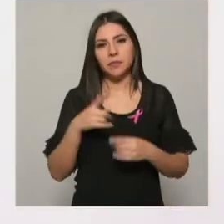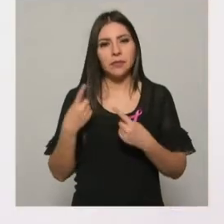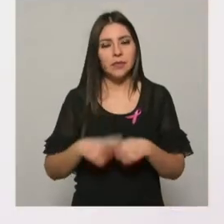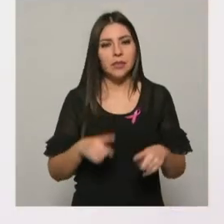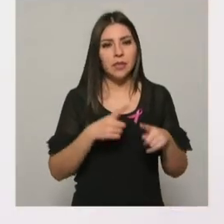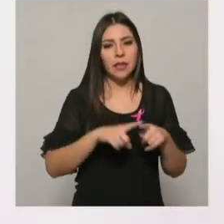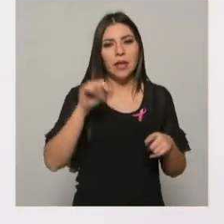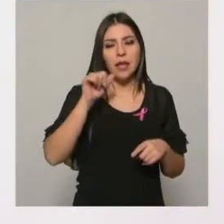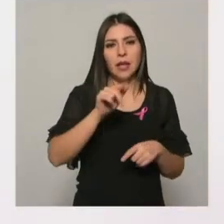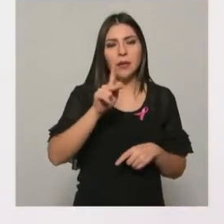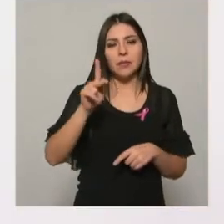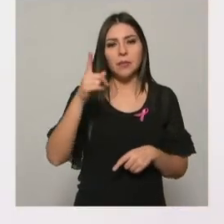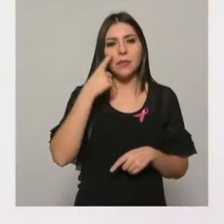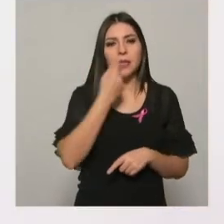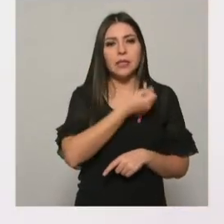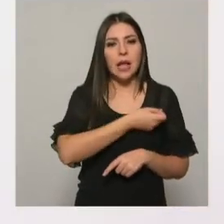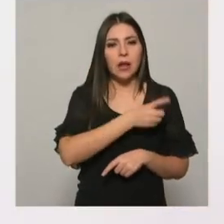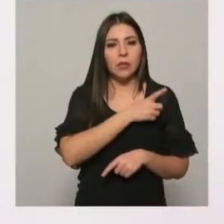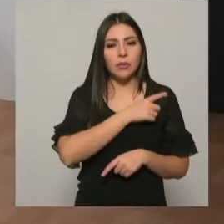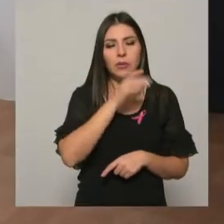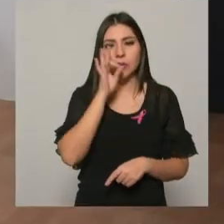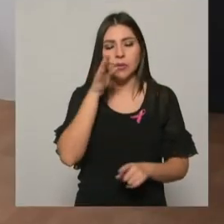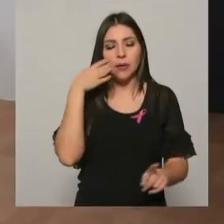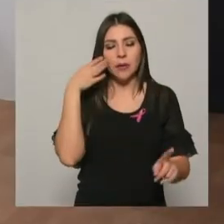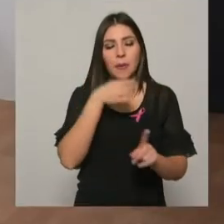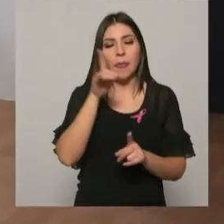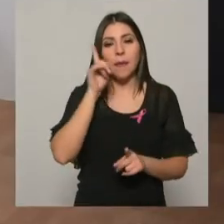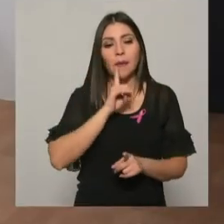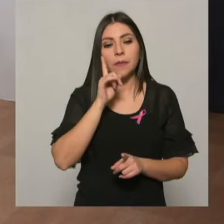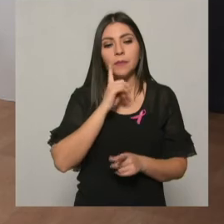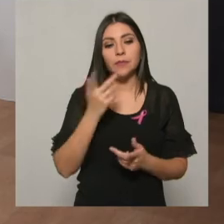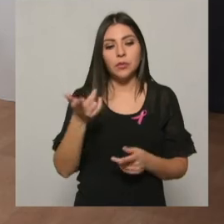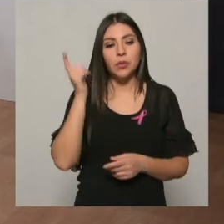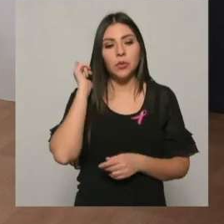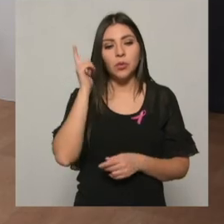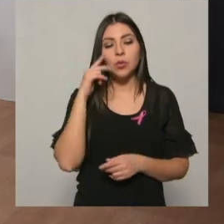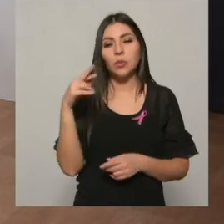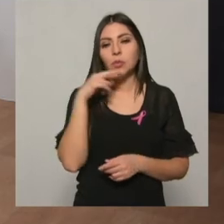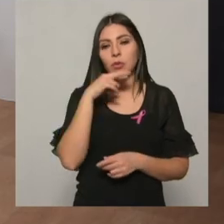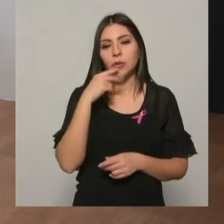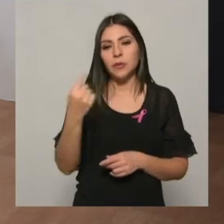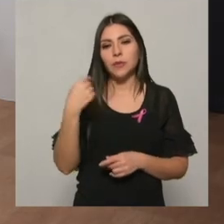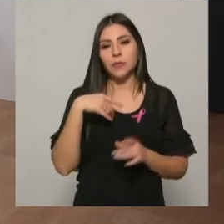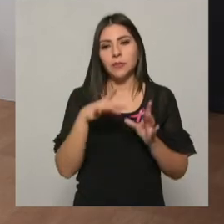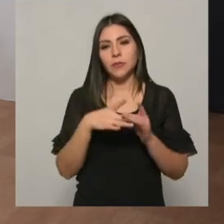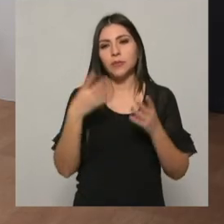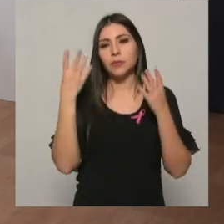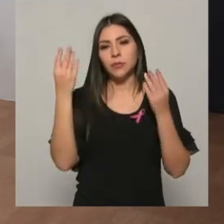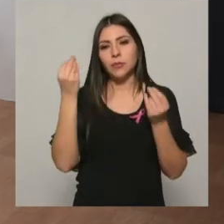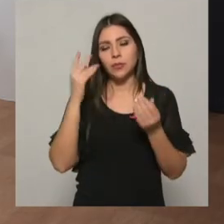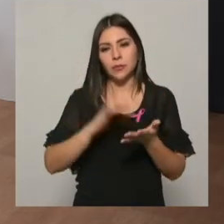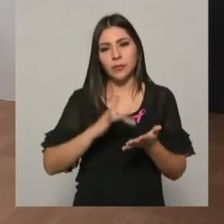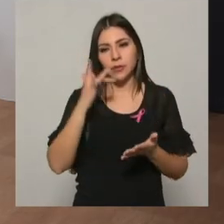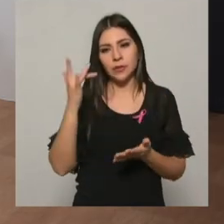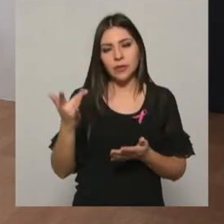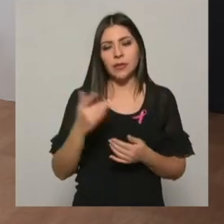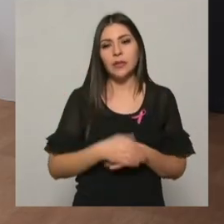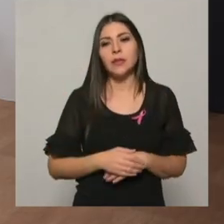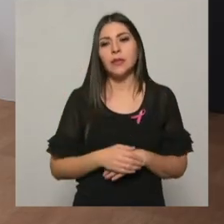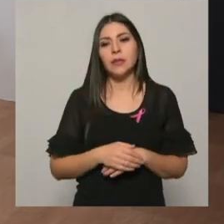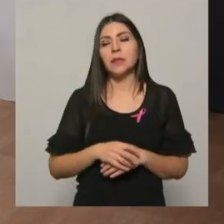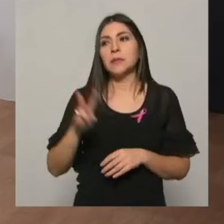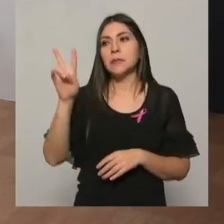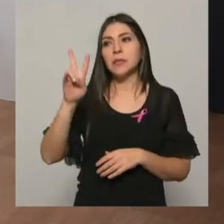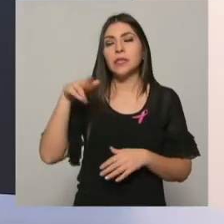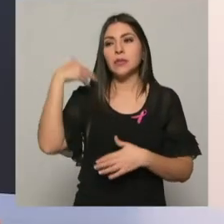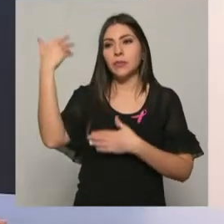salud especialmente para las mujeres. Pues a ver, ojalá que ya pronto también las tengamos aquí. Muchas gracias, Jorge. Gracias, Morena, como siempre. Próximo viernes. Nos